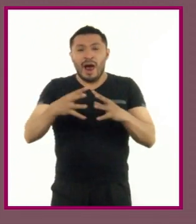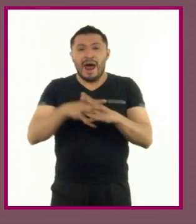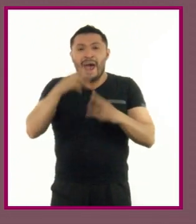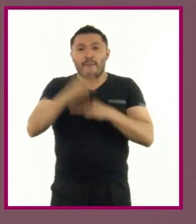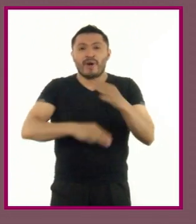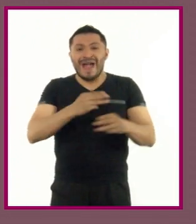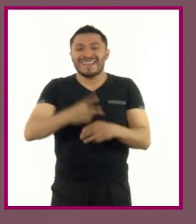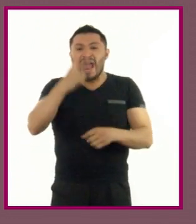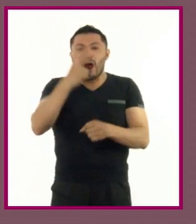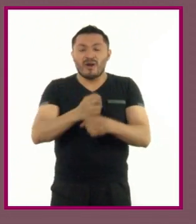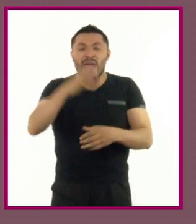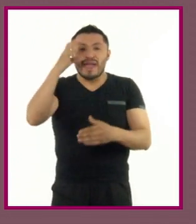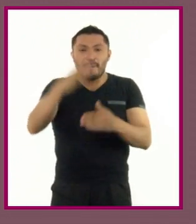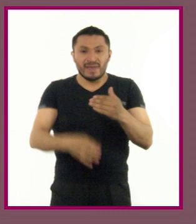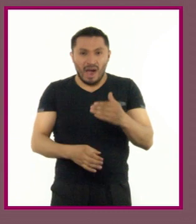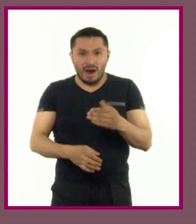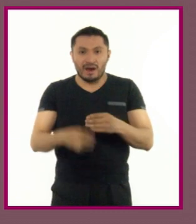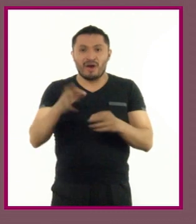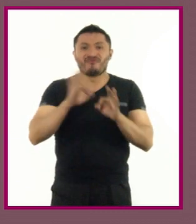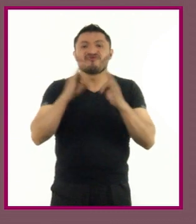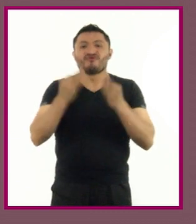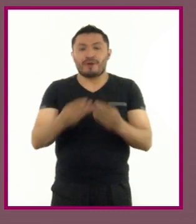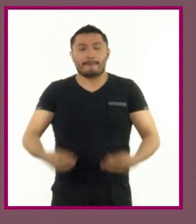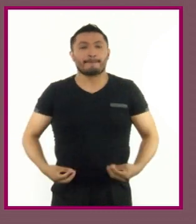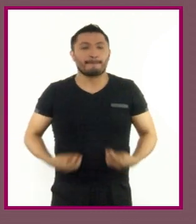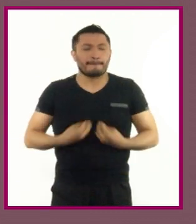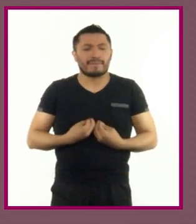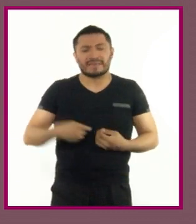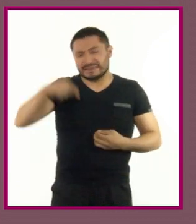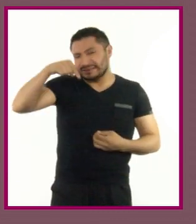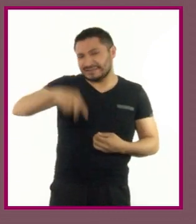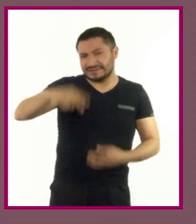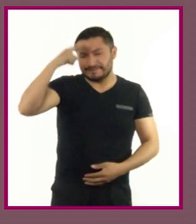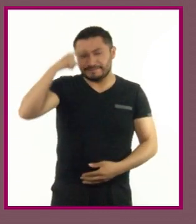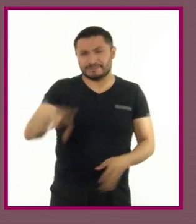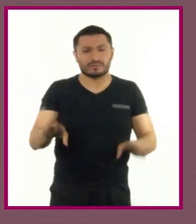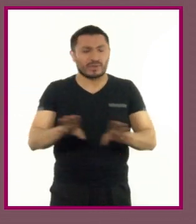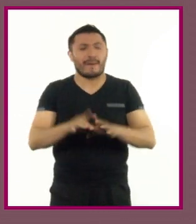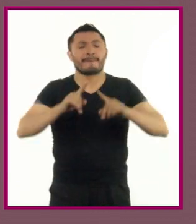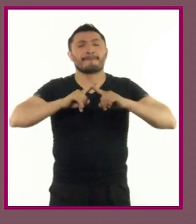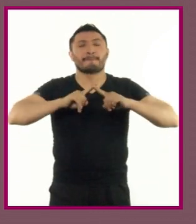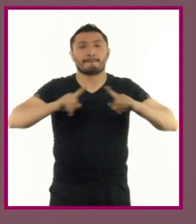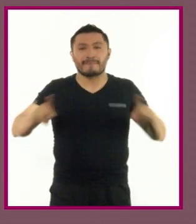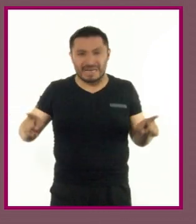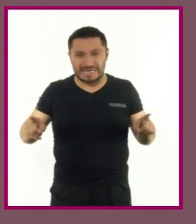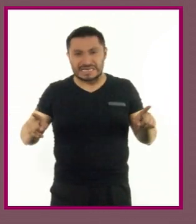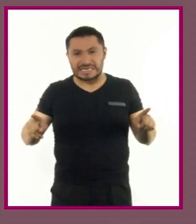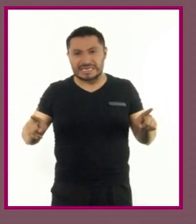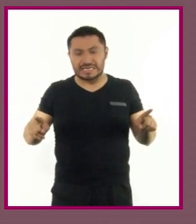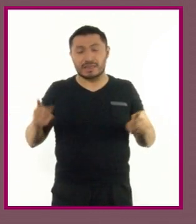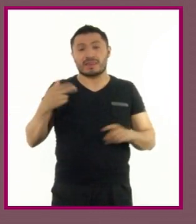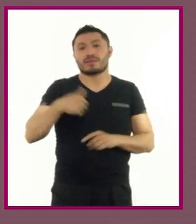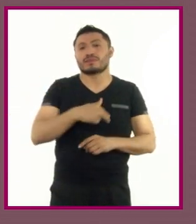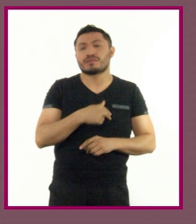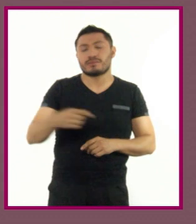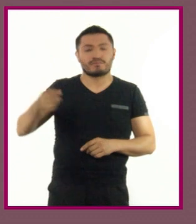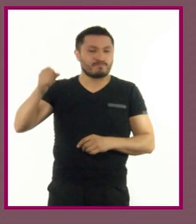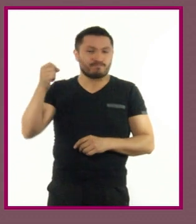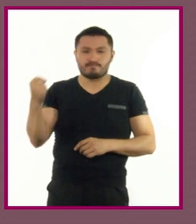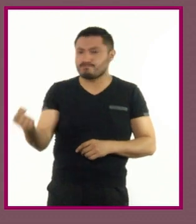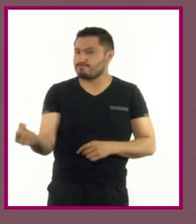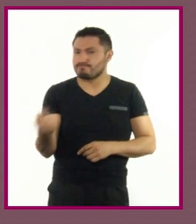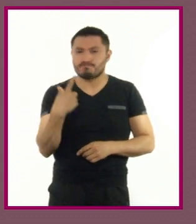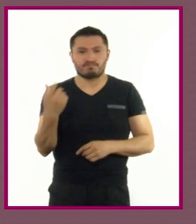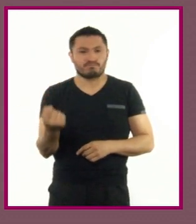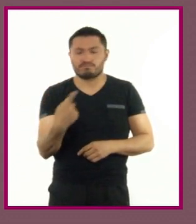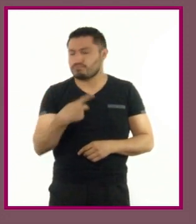Son formas de vida, formas de ver a México, de concebirnos a nosotros mismos, de